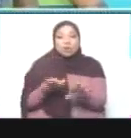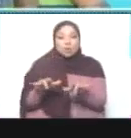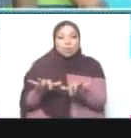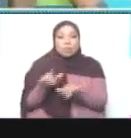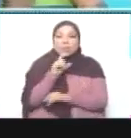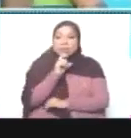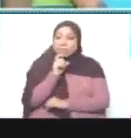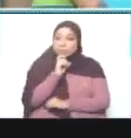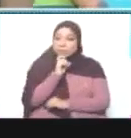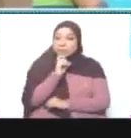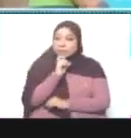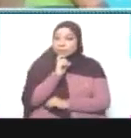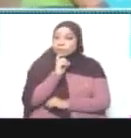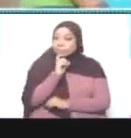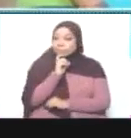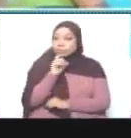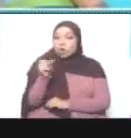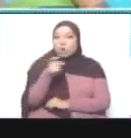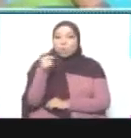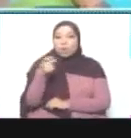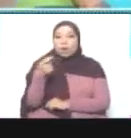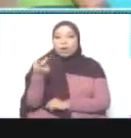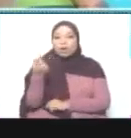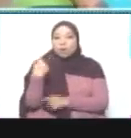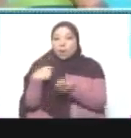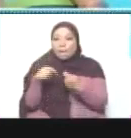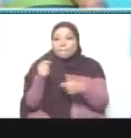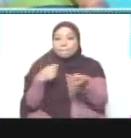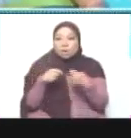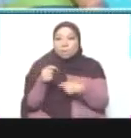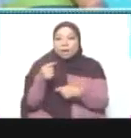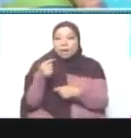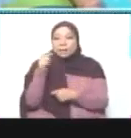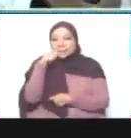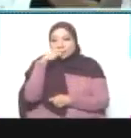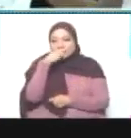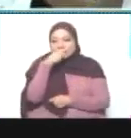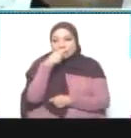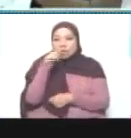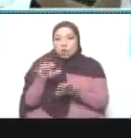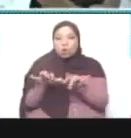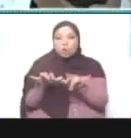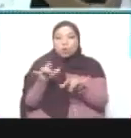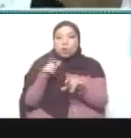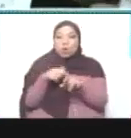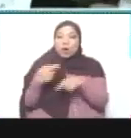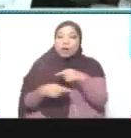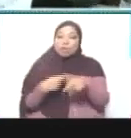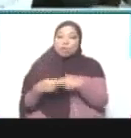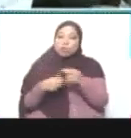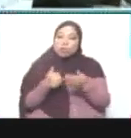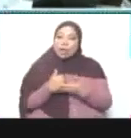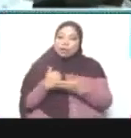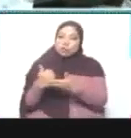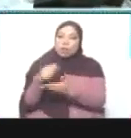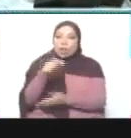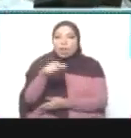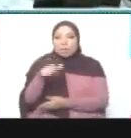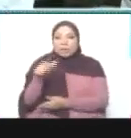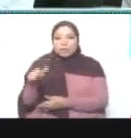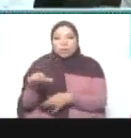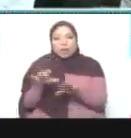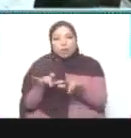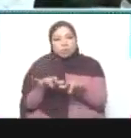tener computadoras, nos mandaban a recolectar cremas dentales para poder tener computadoras, y hoy la revolución garantiza estas condiciones para nuestros chamos y